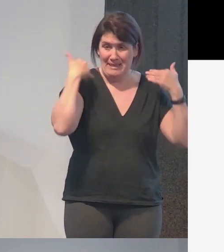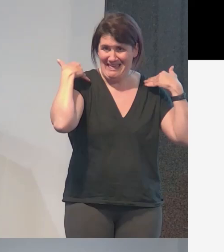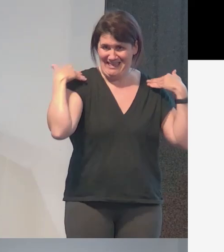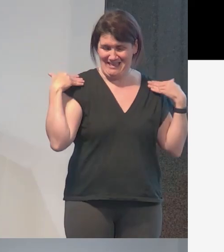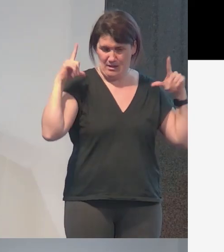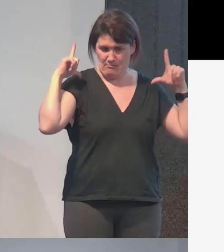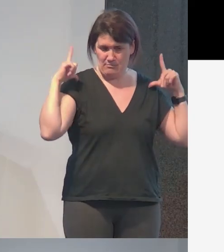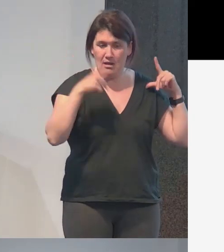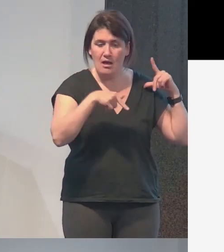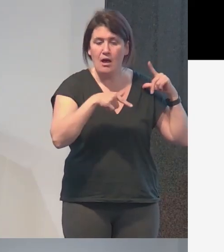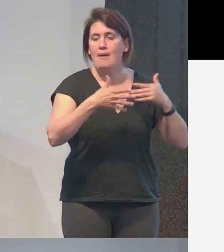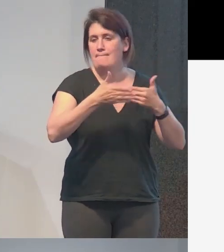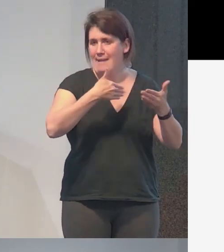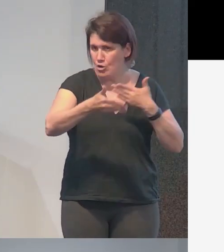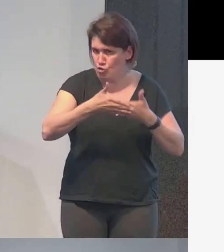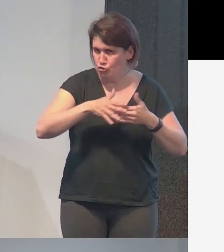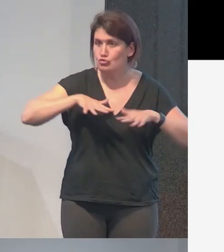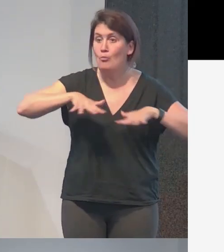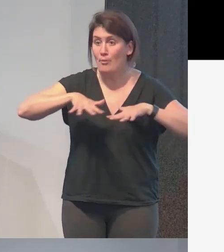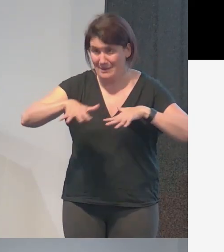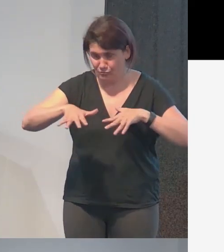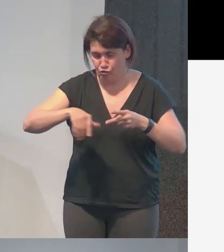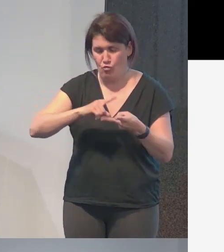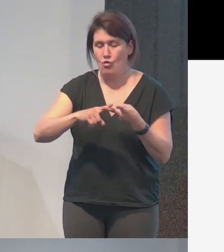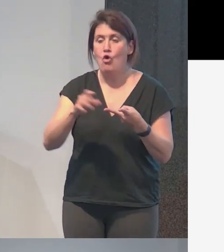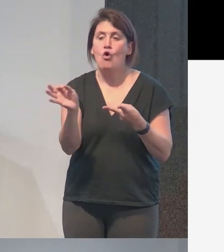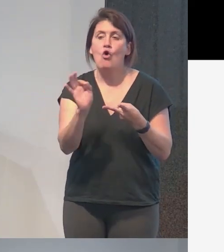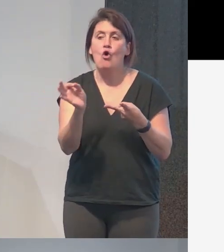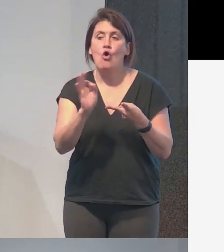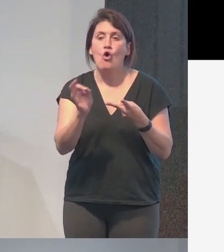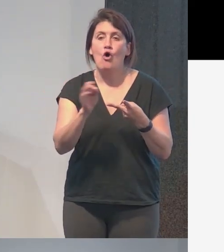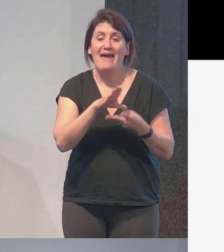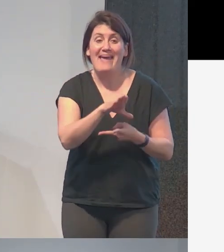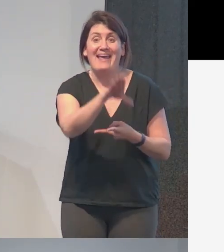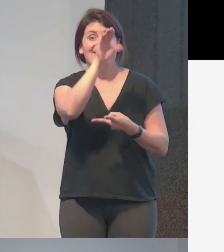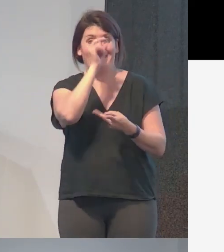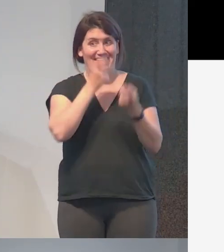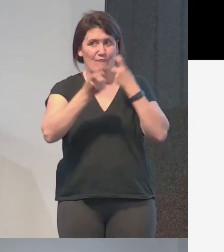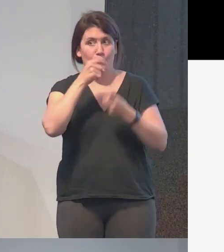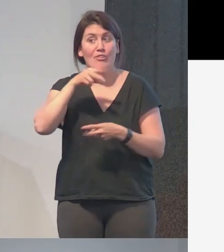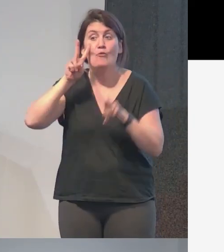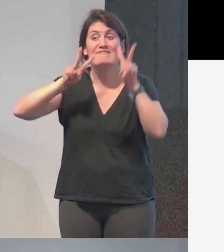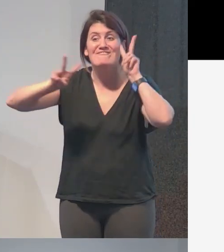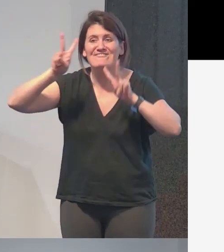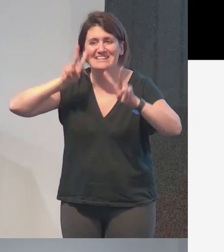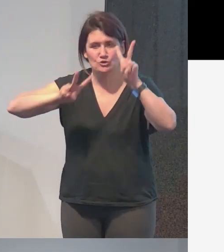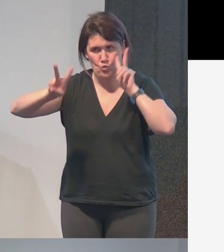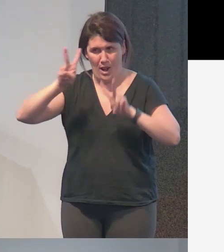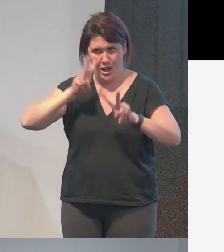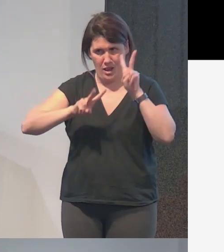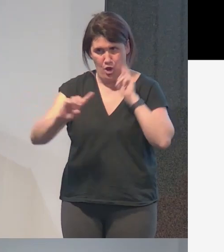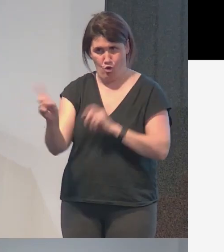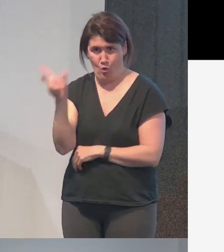mover las manos o de entender información visual.